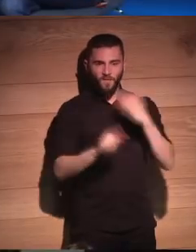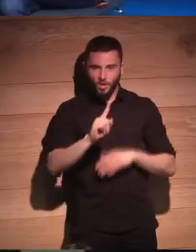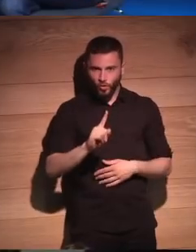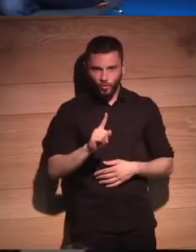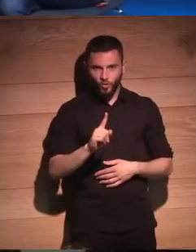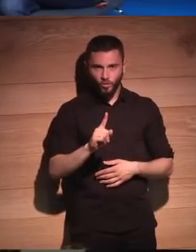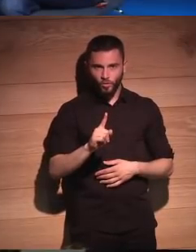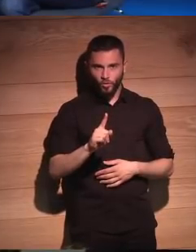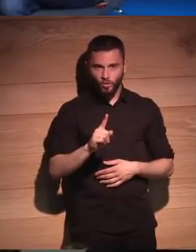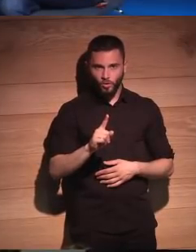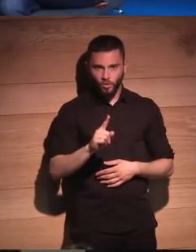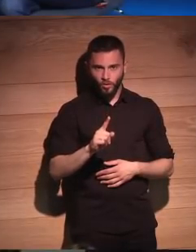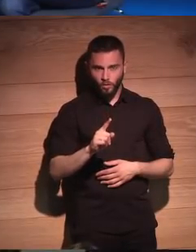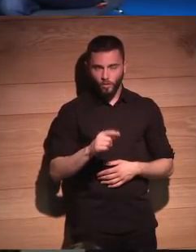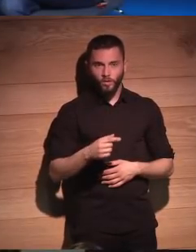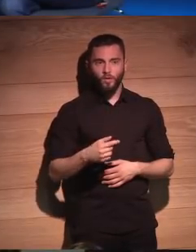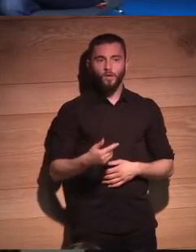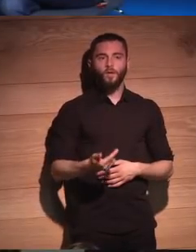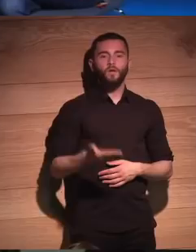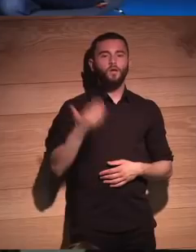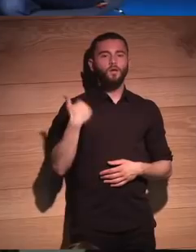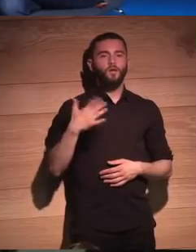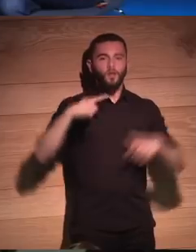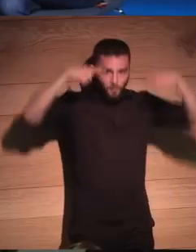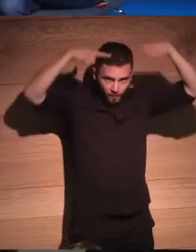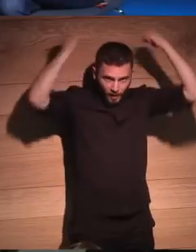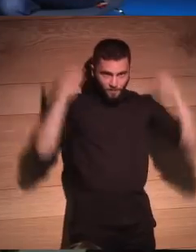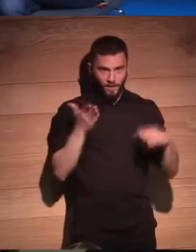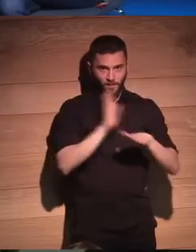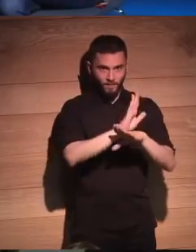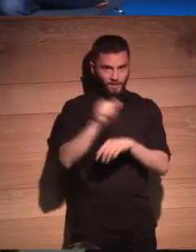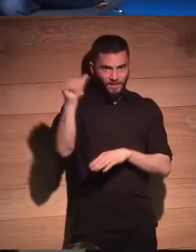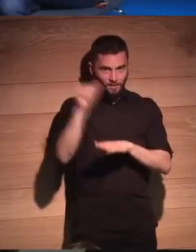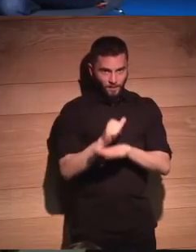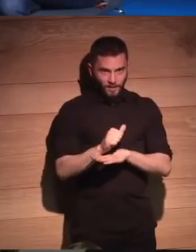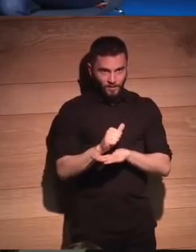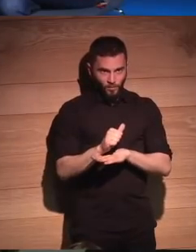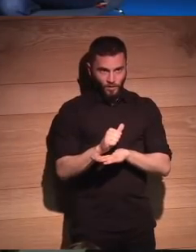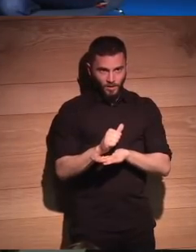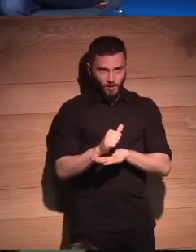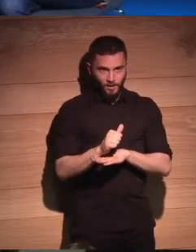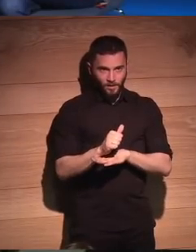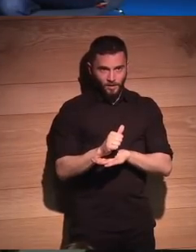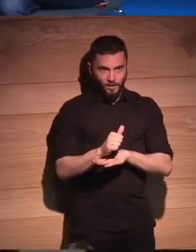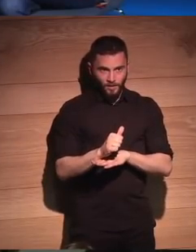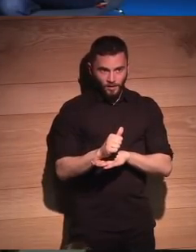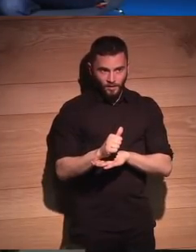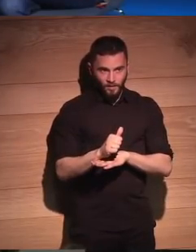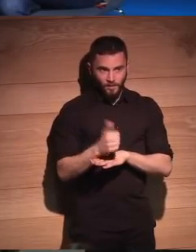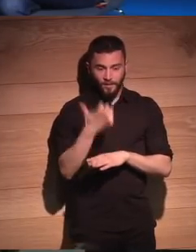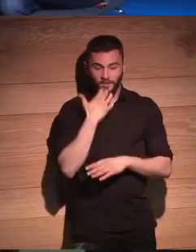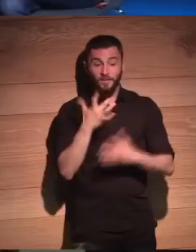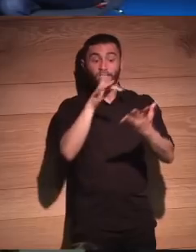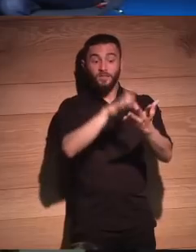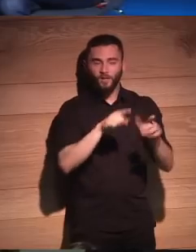no ha habido ni un solo actor que haya interpretado a Batman en las películas. Es decir, que en el momento en que decían que lo iba a hacer no haya sido criticado. Siempre es es